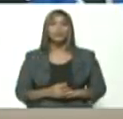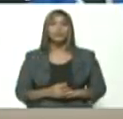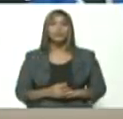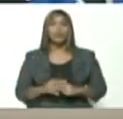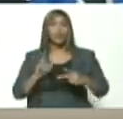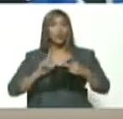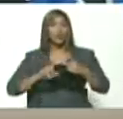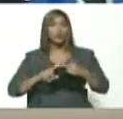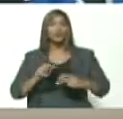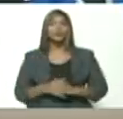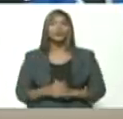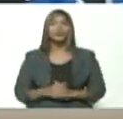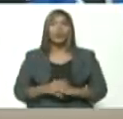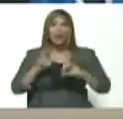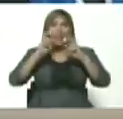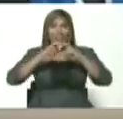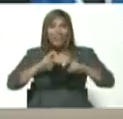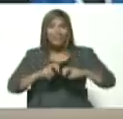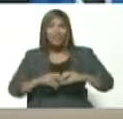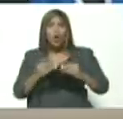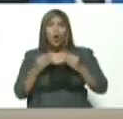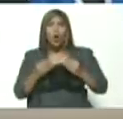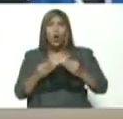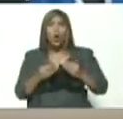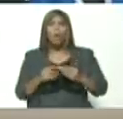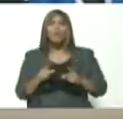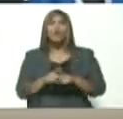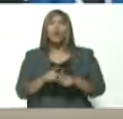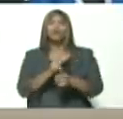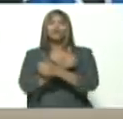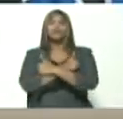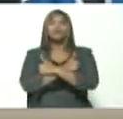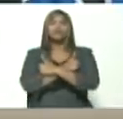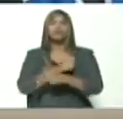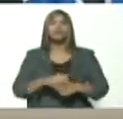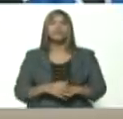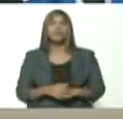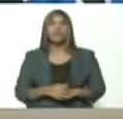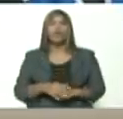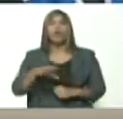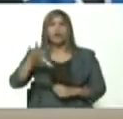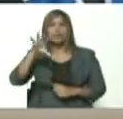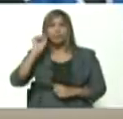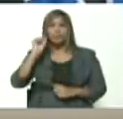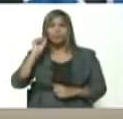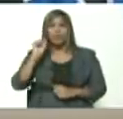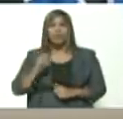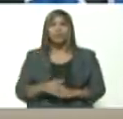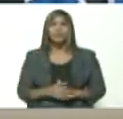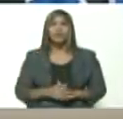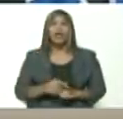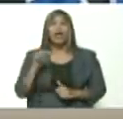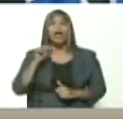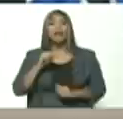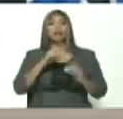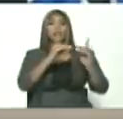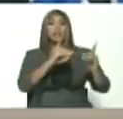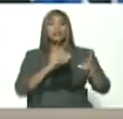Dos, revisar el estado de las inhabilitaciones, entendiendo que estas